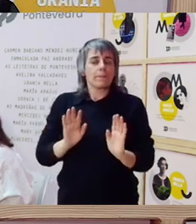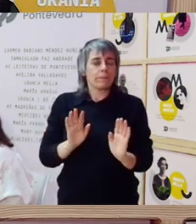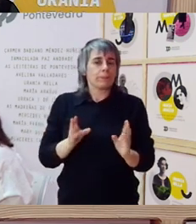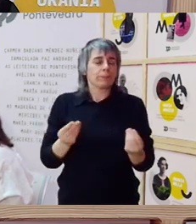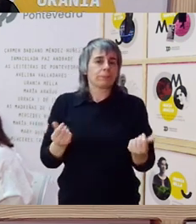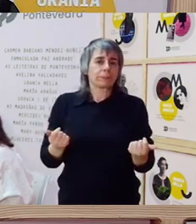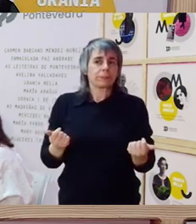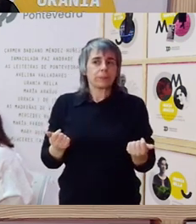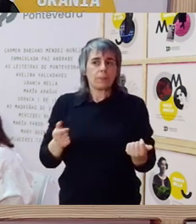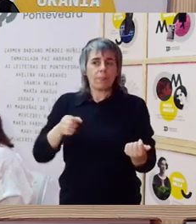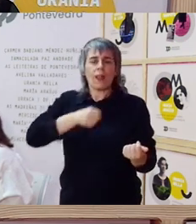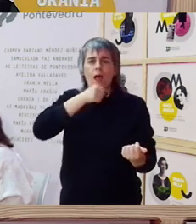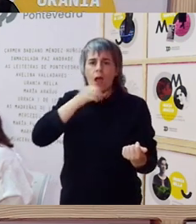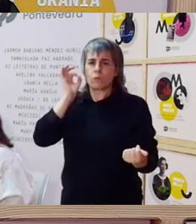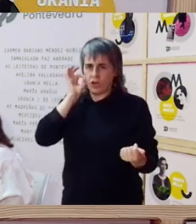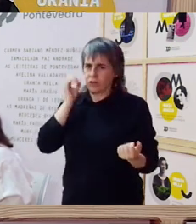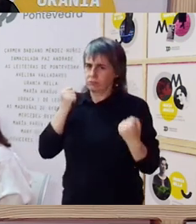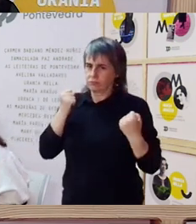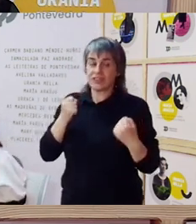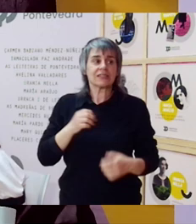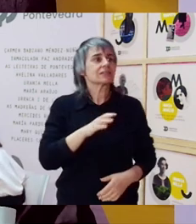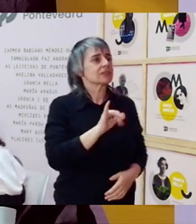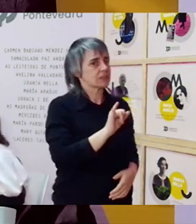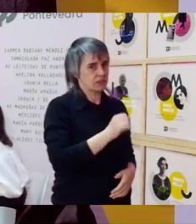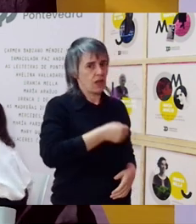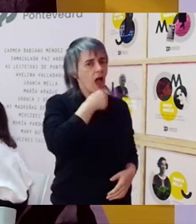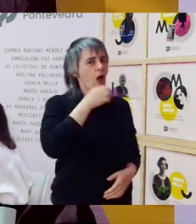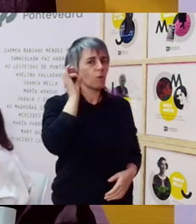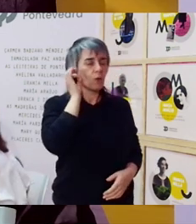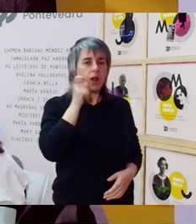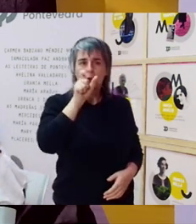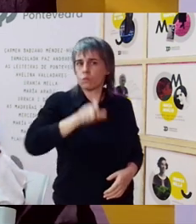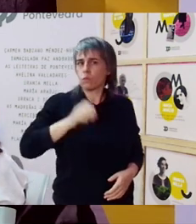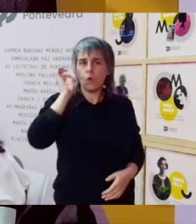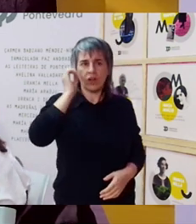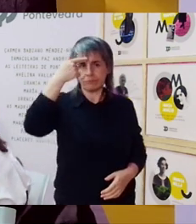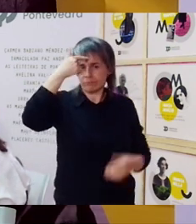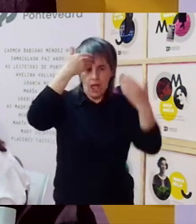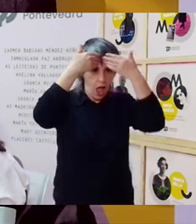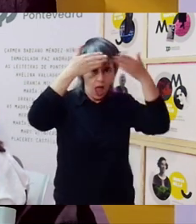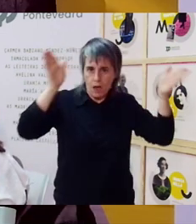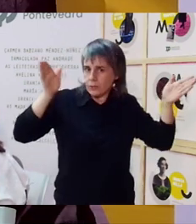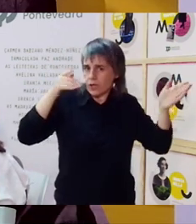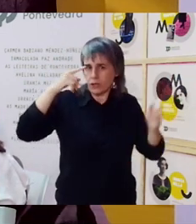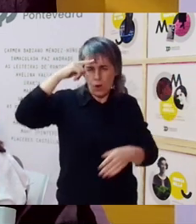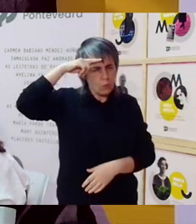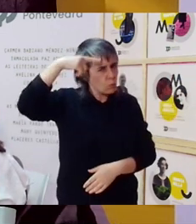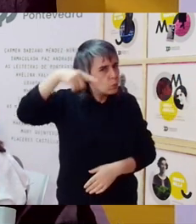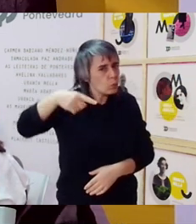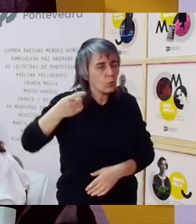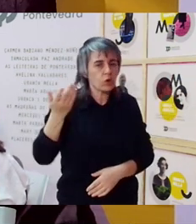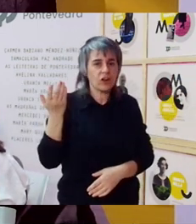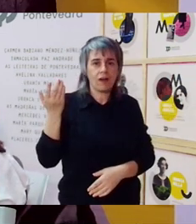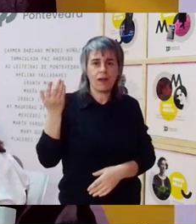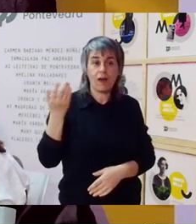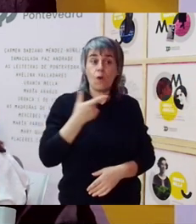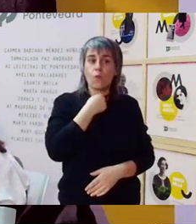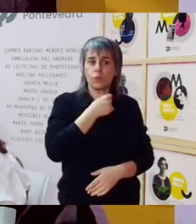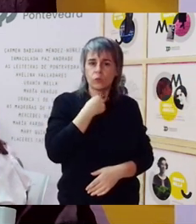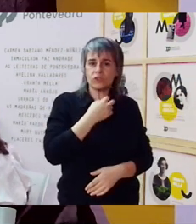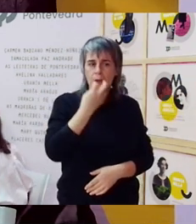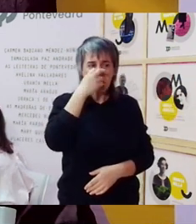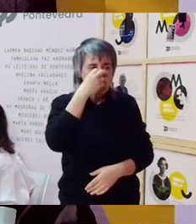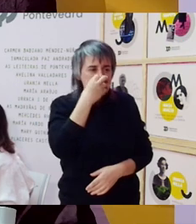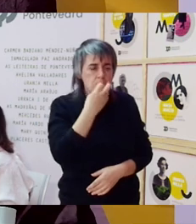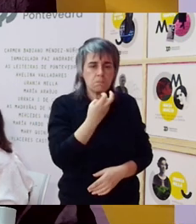ela si era unha muller, aparte era unha muller moi aberta, moi culta. Gustáballe moito coñecer, era